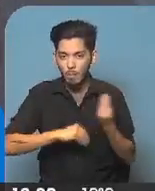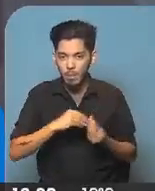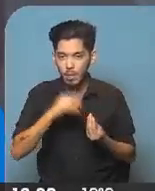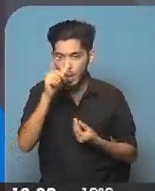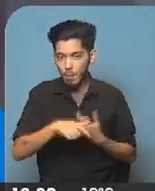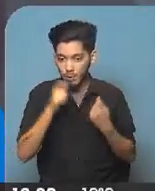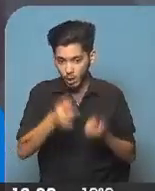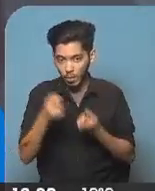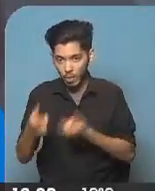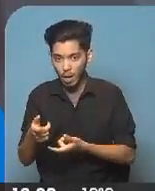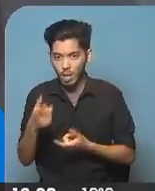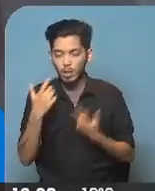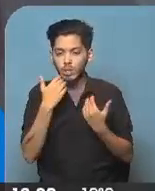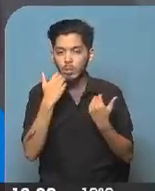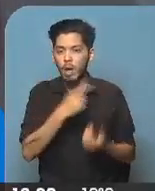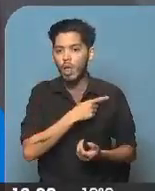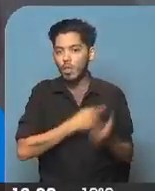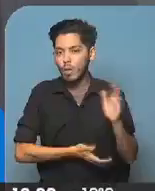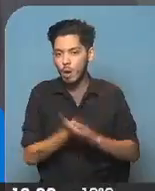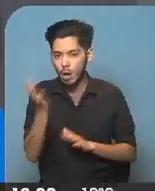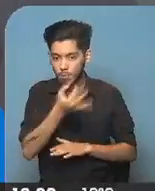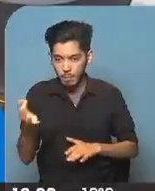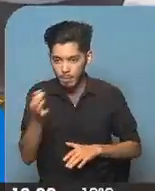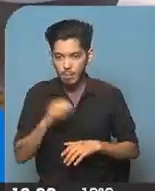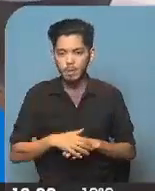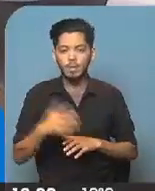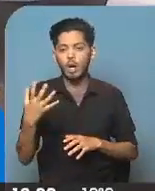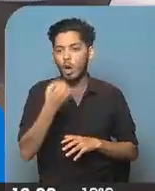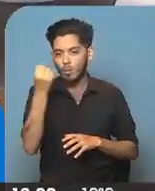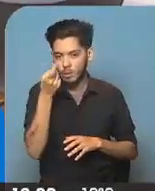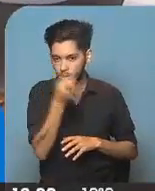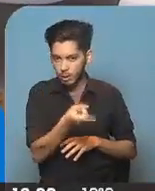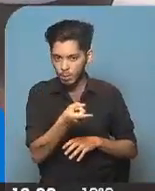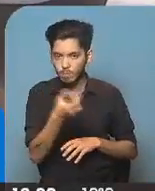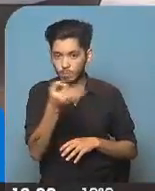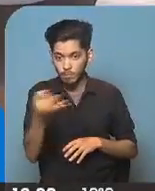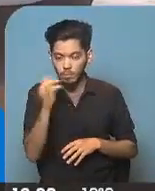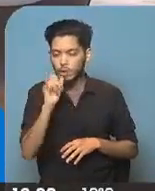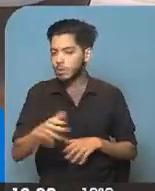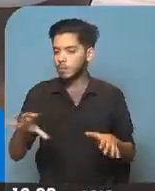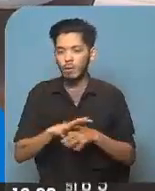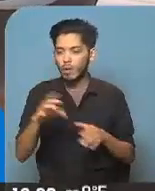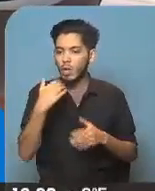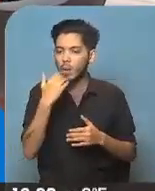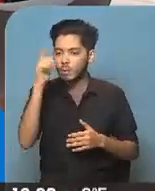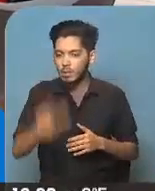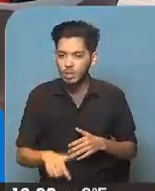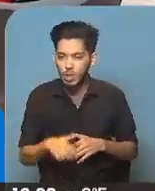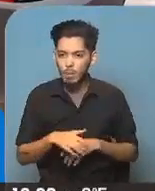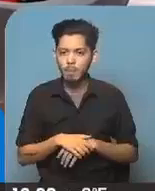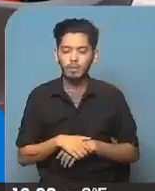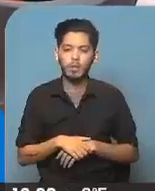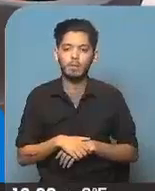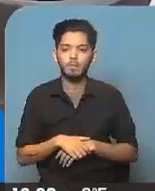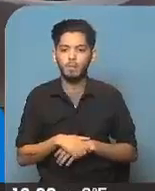no sepan hacia dónde ir eso es exactamente exactamente pero acá lo fundamental a la pregunta tuya es